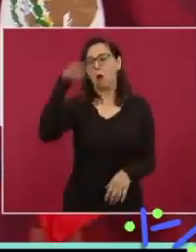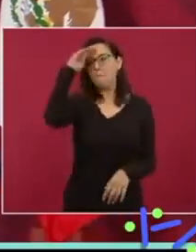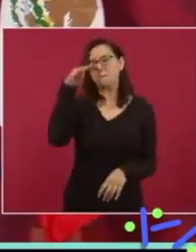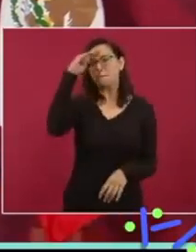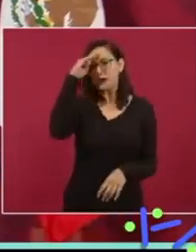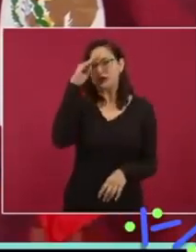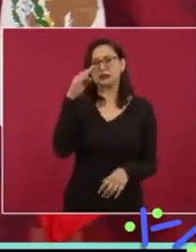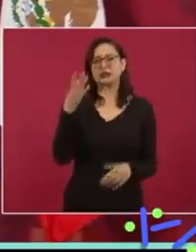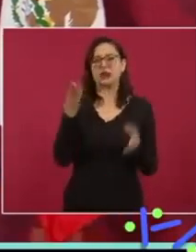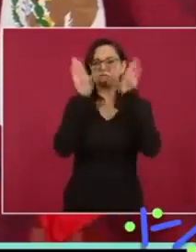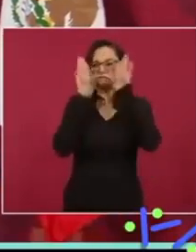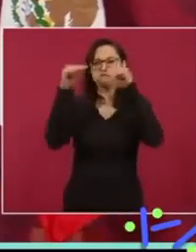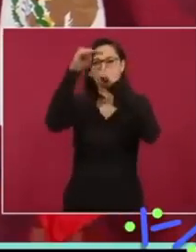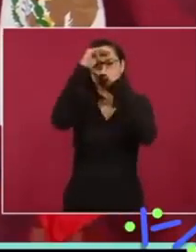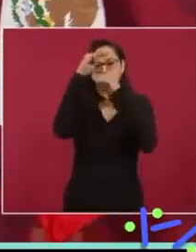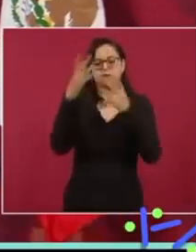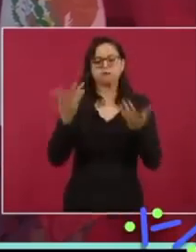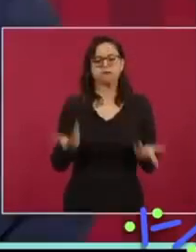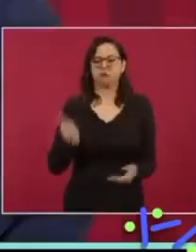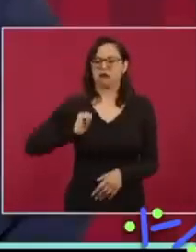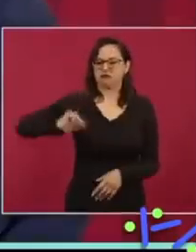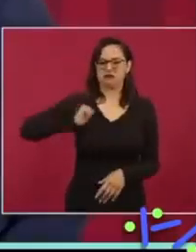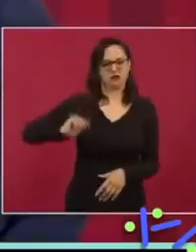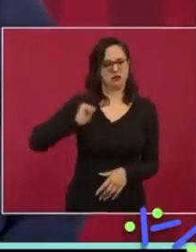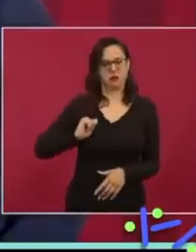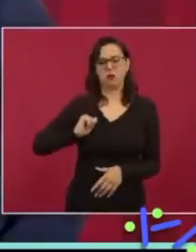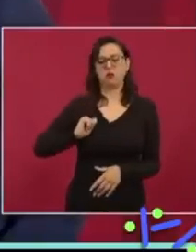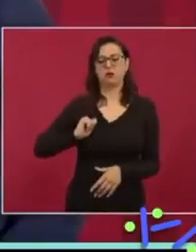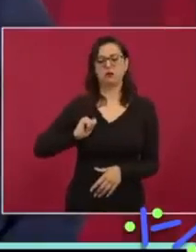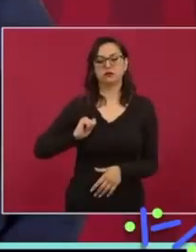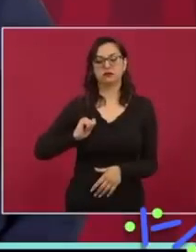pensamiento conservador, retrógrada?